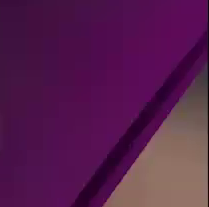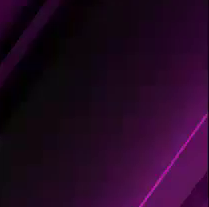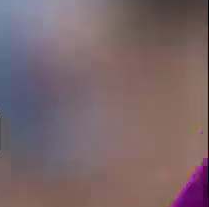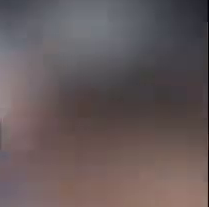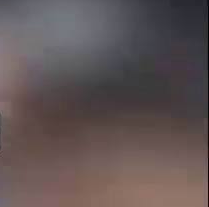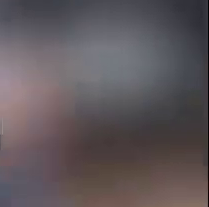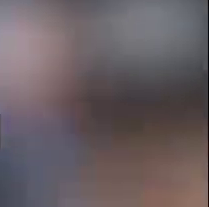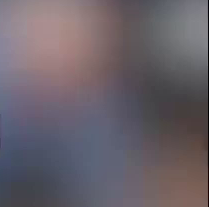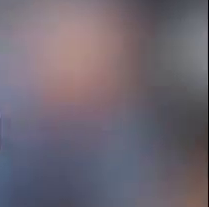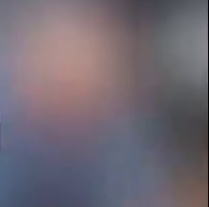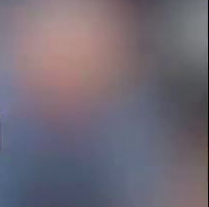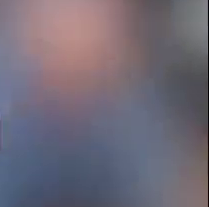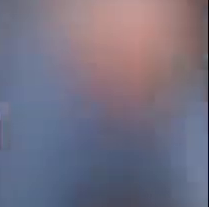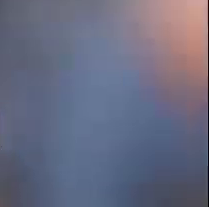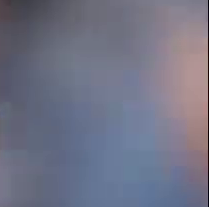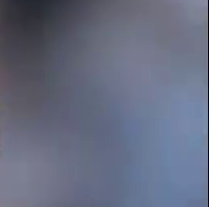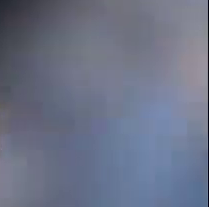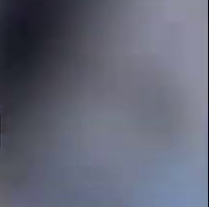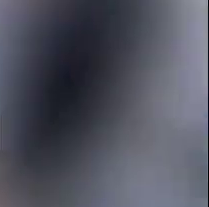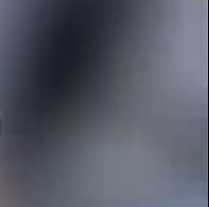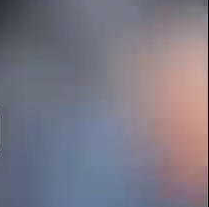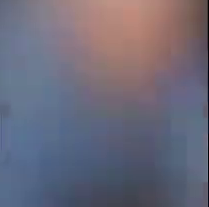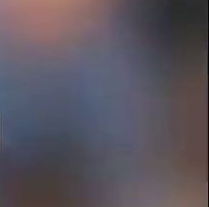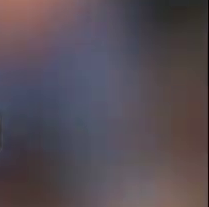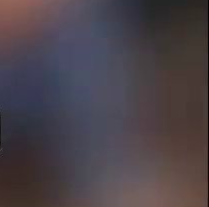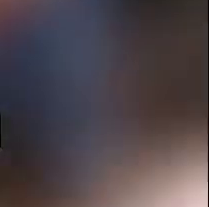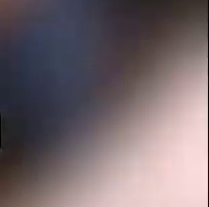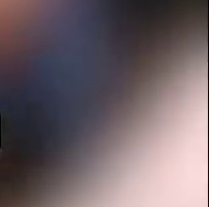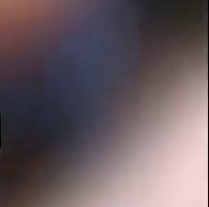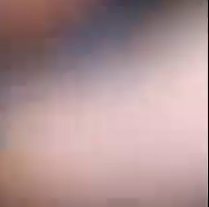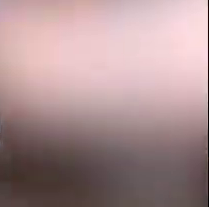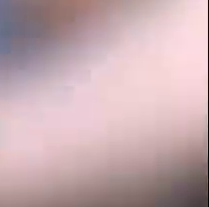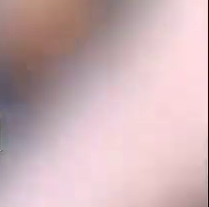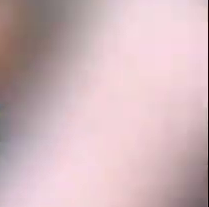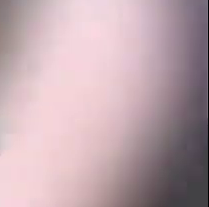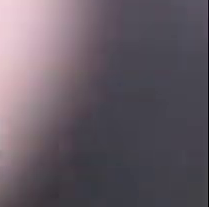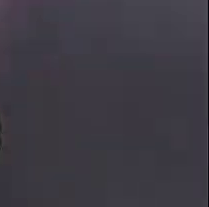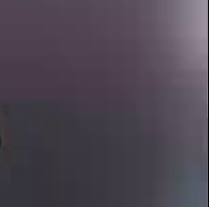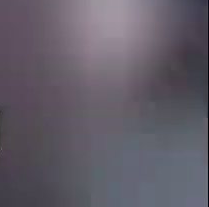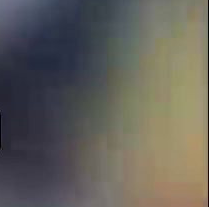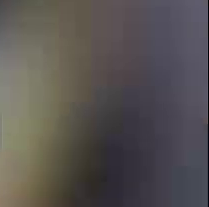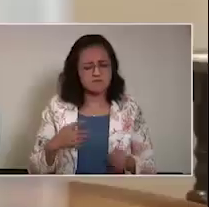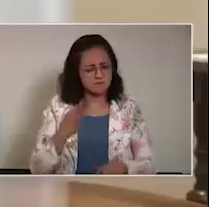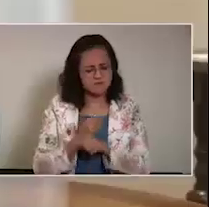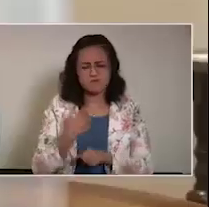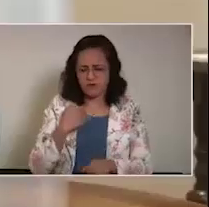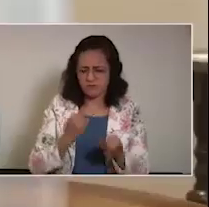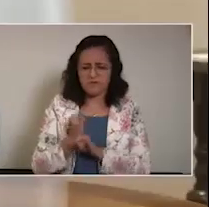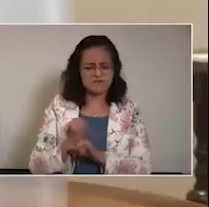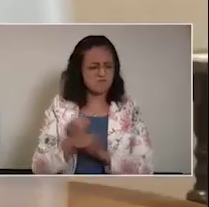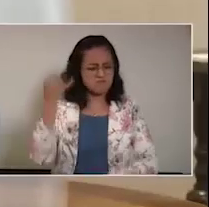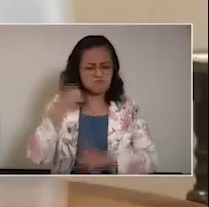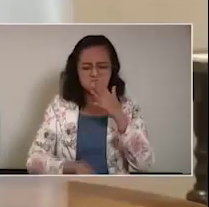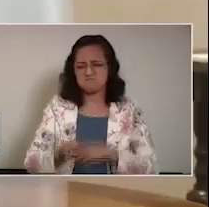Centro. Exhiben en redes sociales otro caso de abuso policial, ahora por elementos de Puebla contra un adulto mayor. El gobierno anuncia